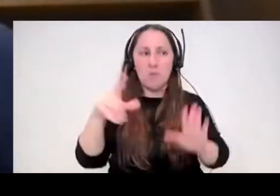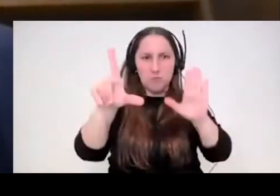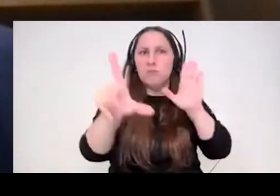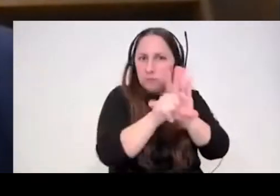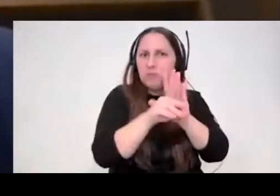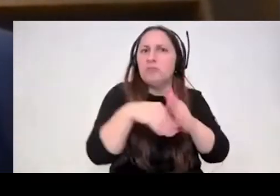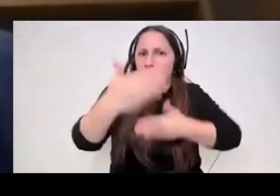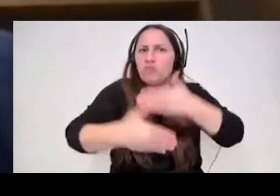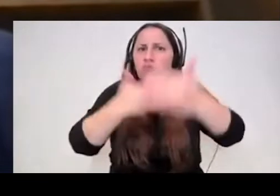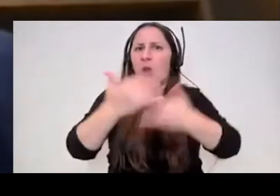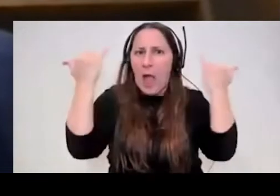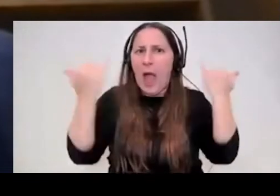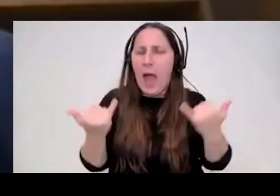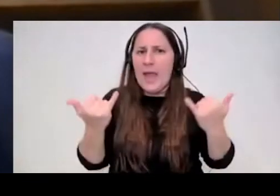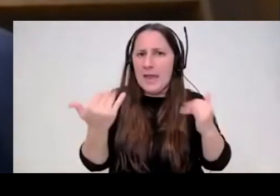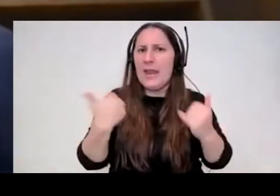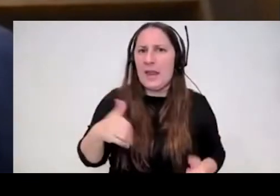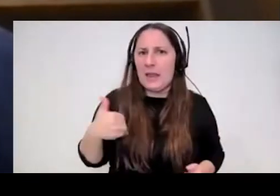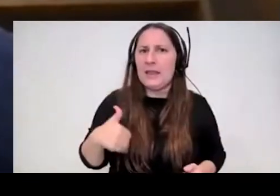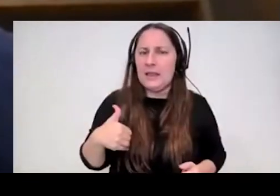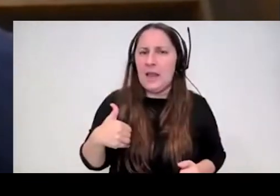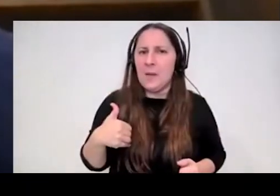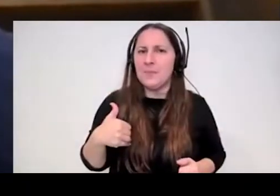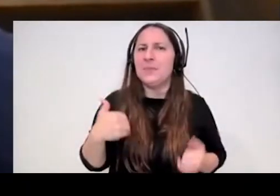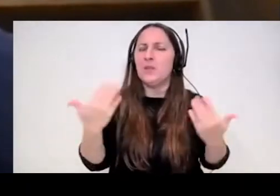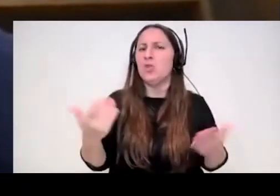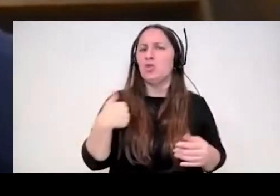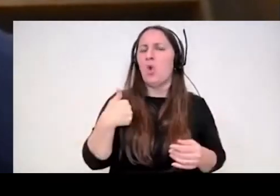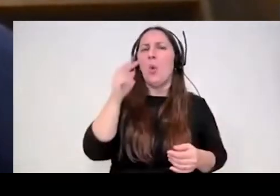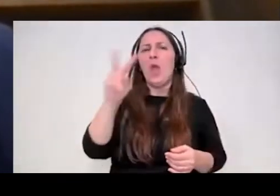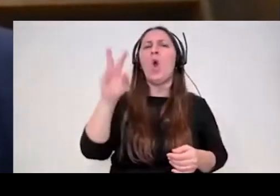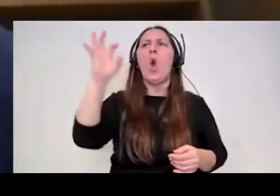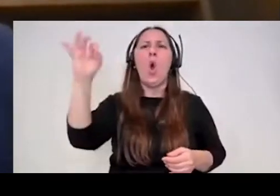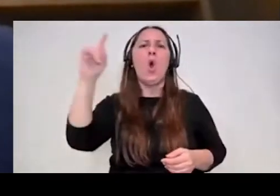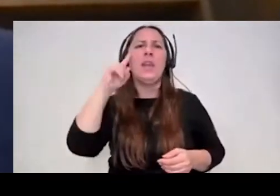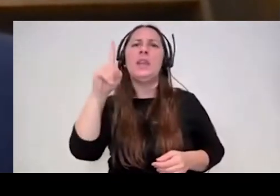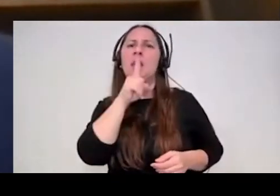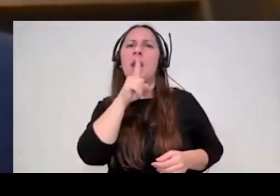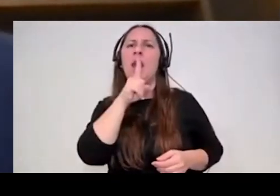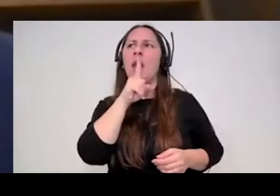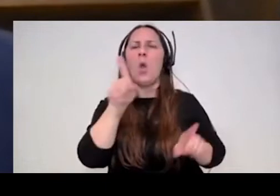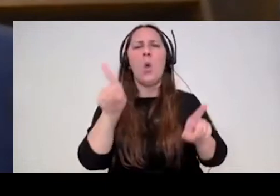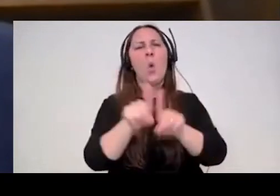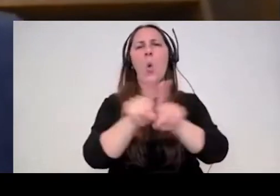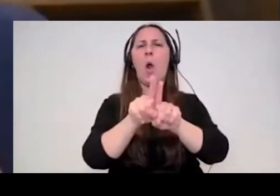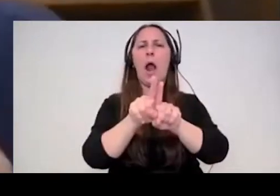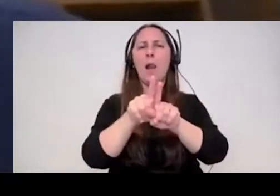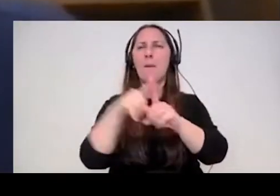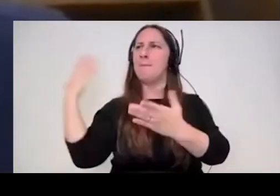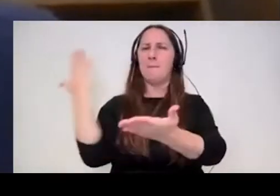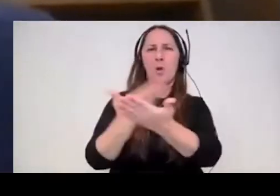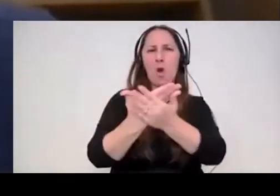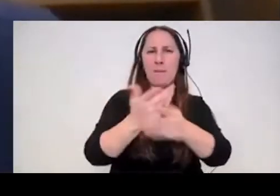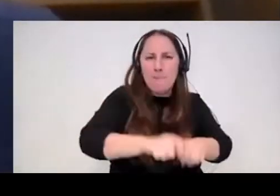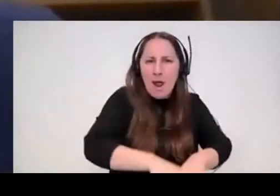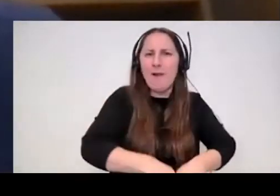a veces he visto cómo el convenio del OIT se quiere plantear para romper ciertas lógicas. Y esto